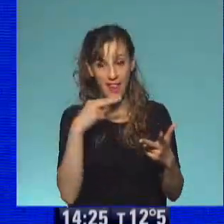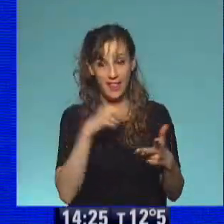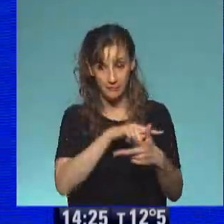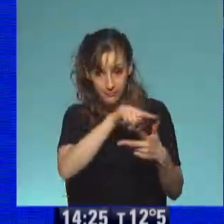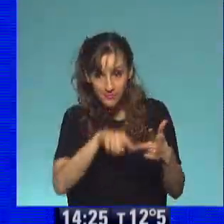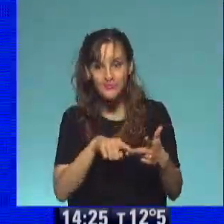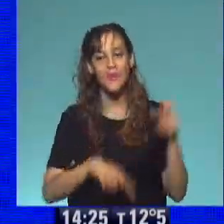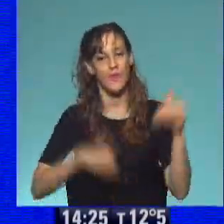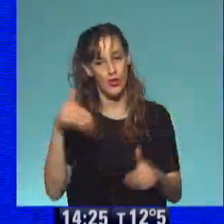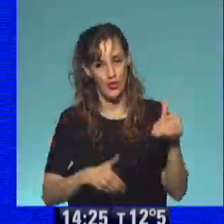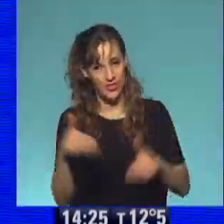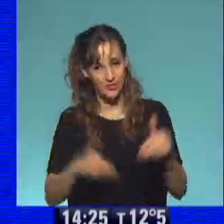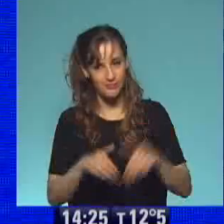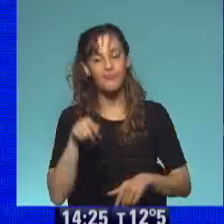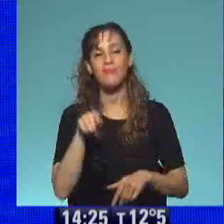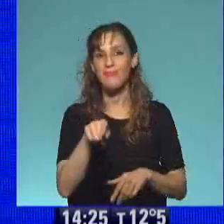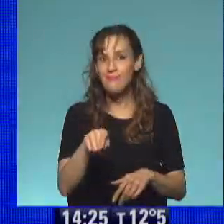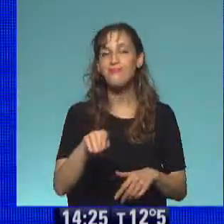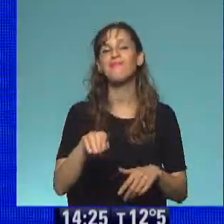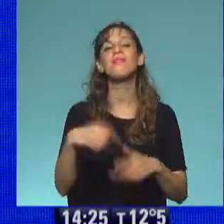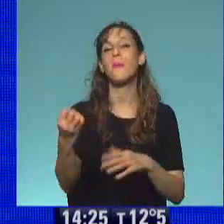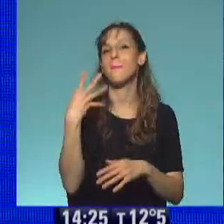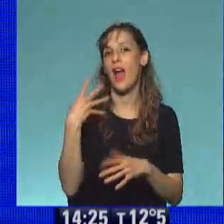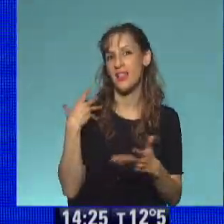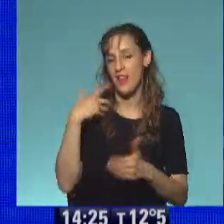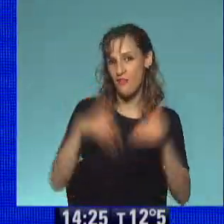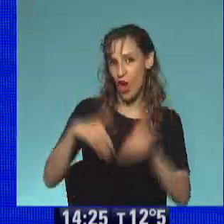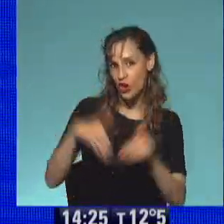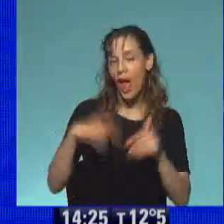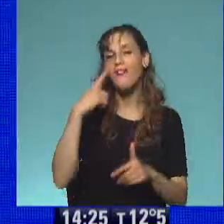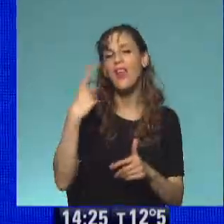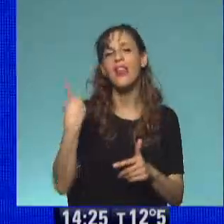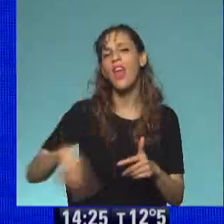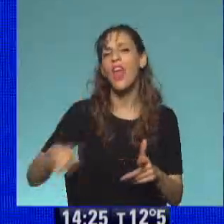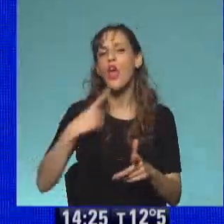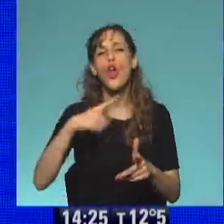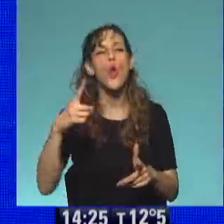votación, los chicos y las chicas nos dicen de qué color quieren que sea la próxima colección.